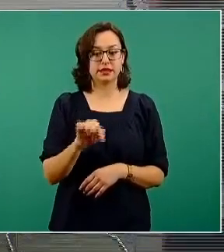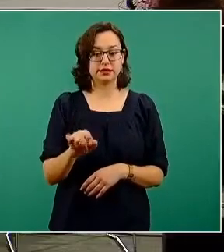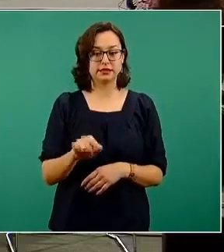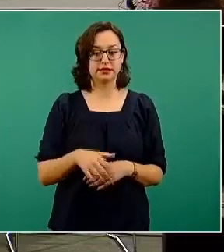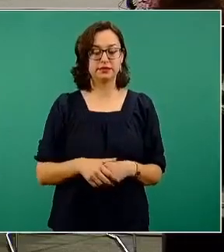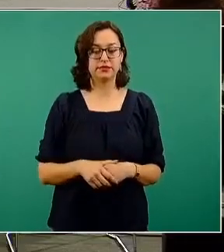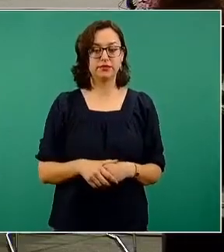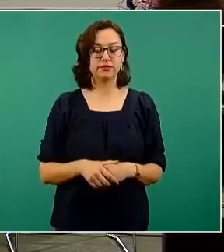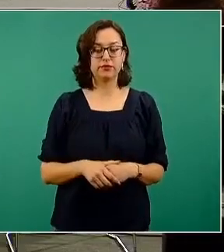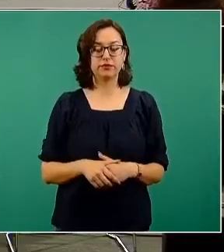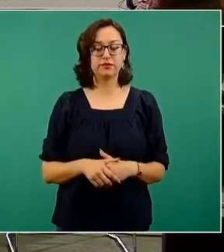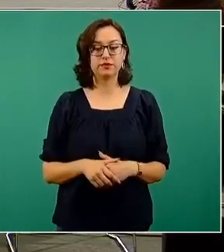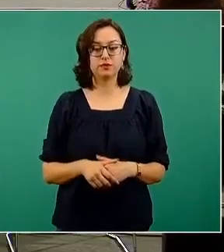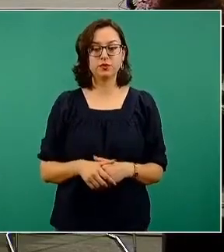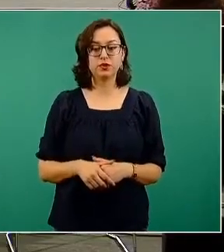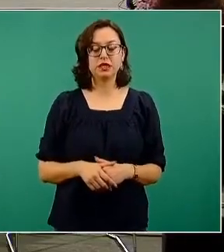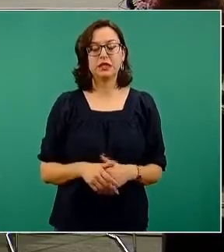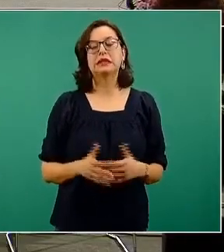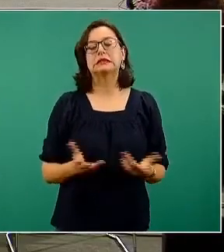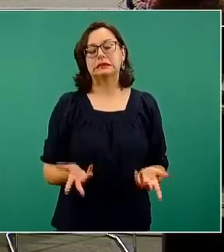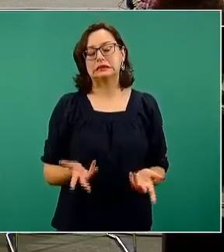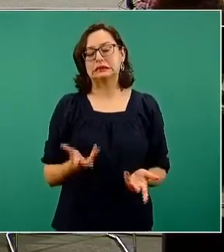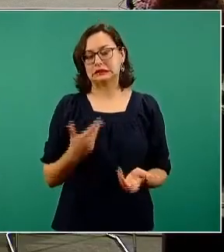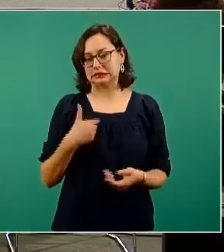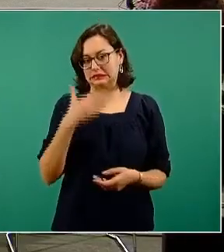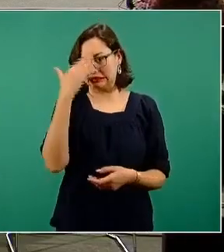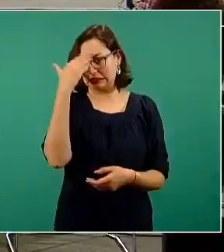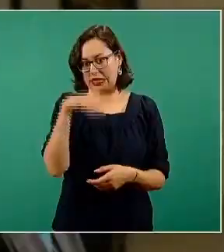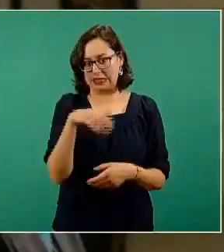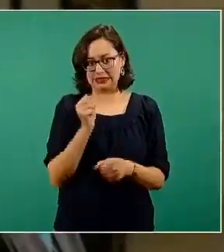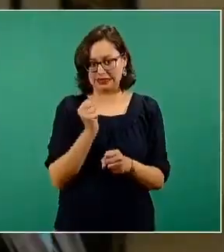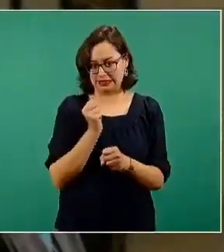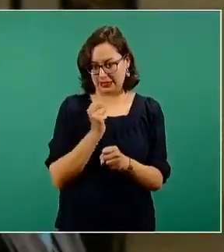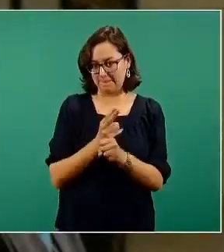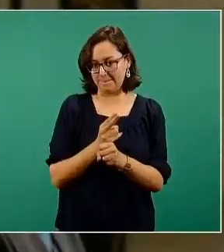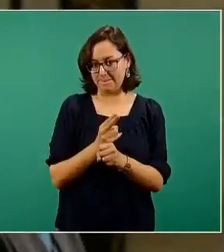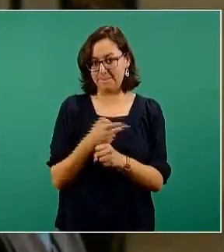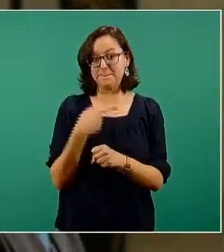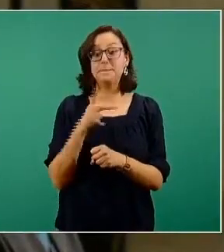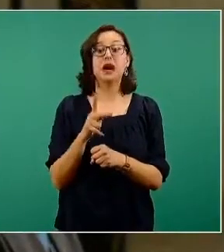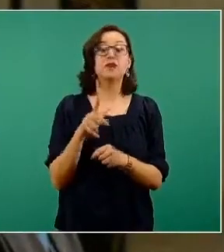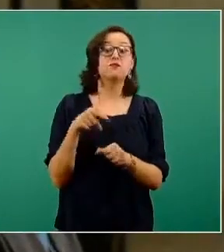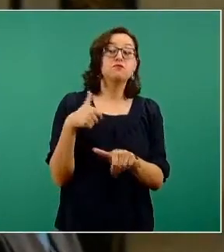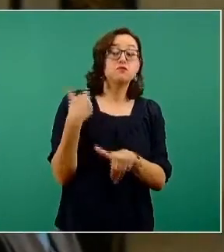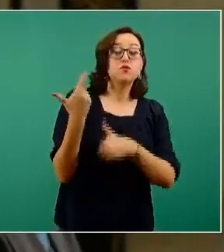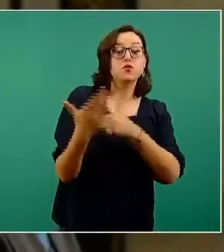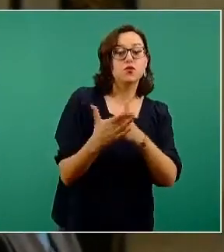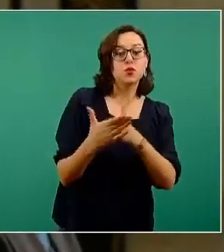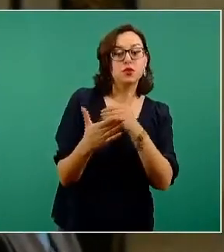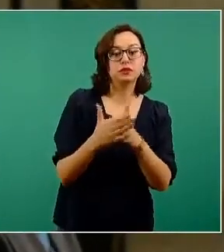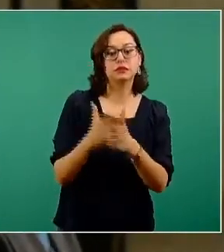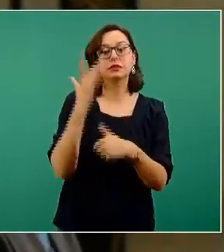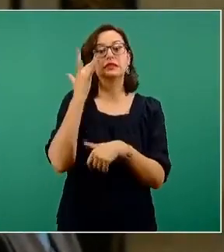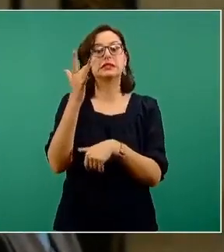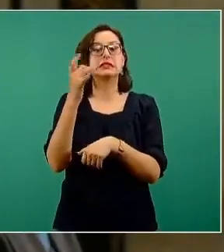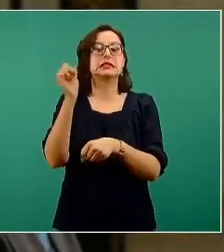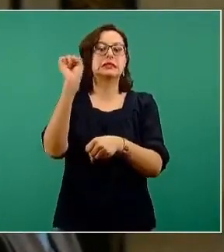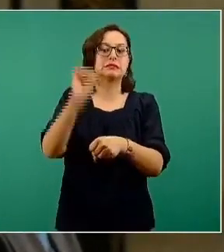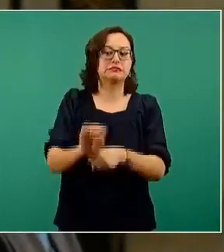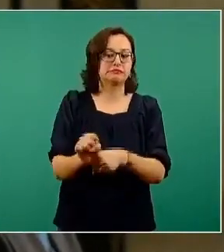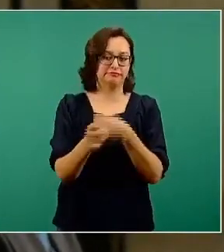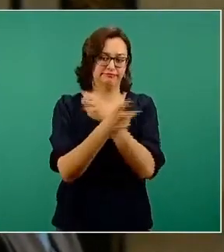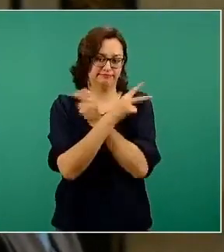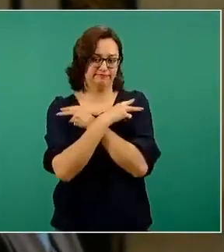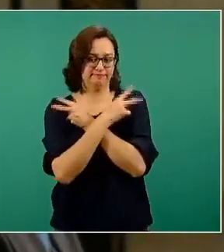Estamos, sé que es un poco prematuro, ¿no? Pero estamos a unas semanas precisamente de la Semana Santa. Lo que usted se había advertido de que